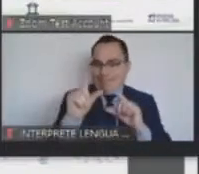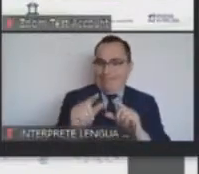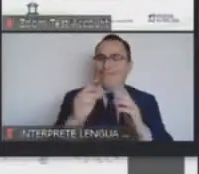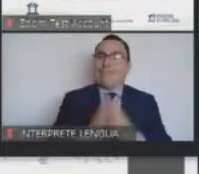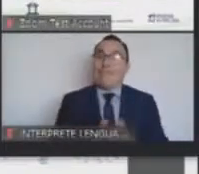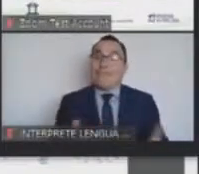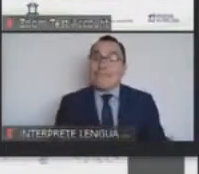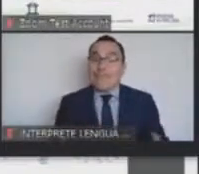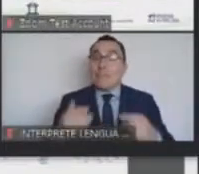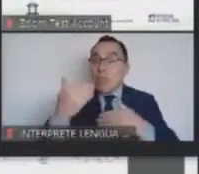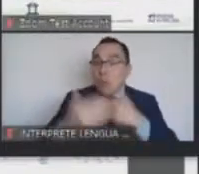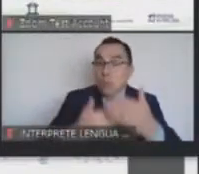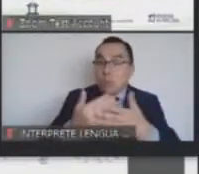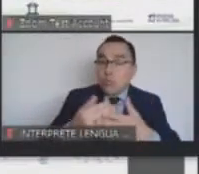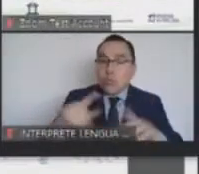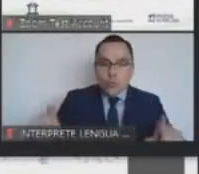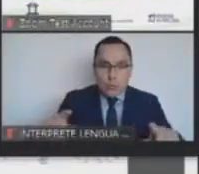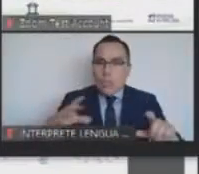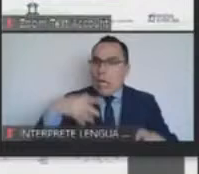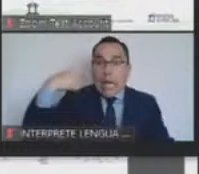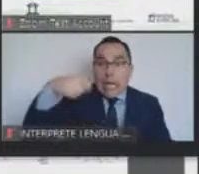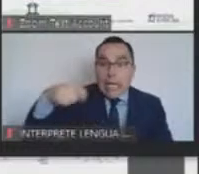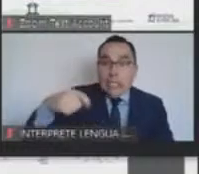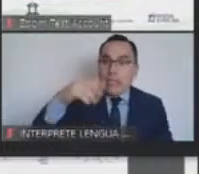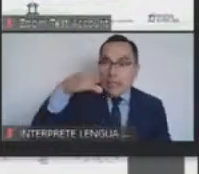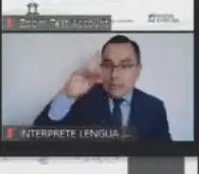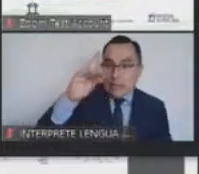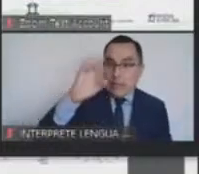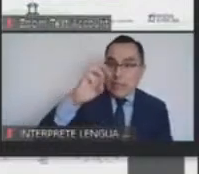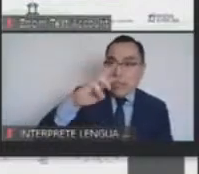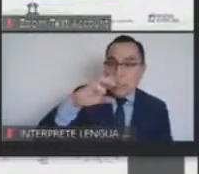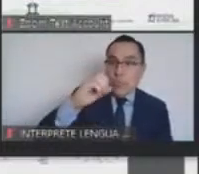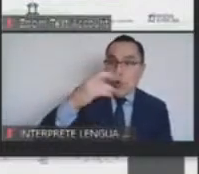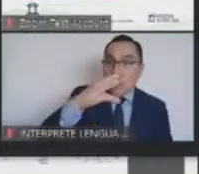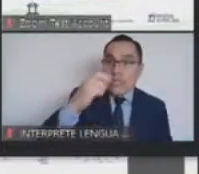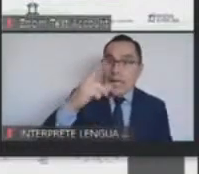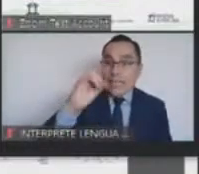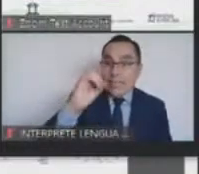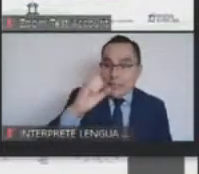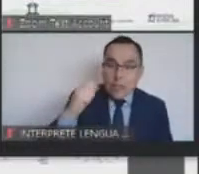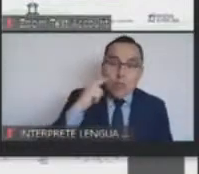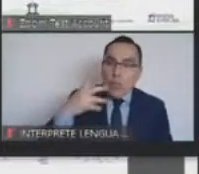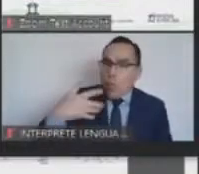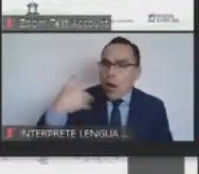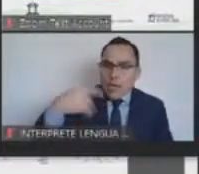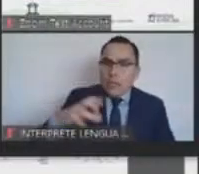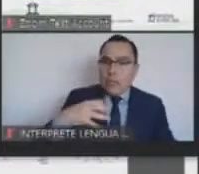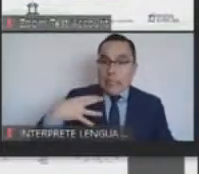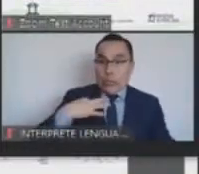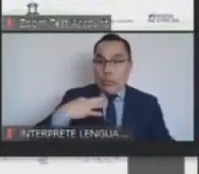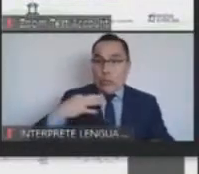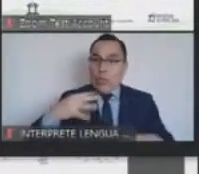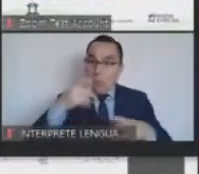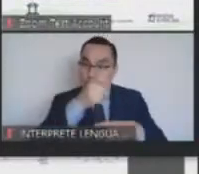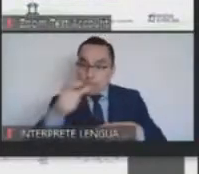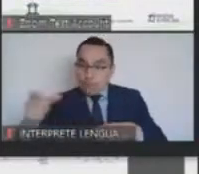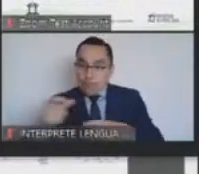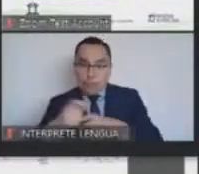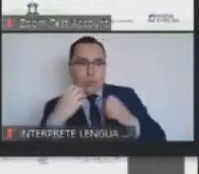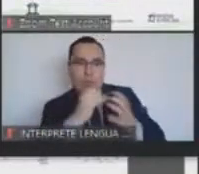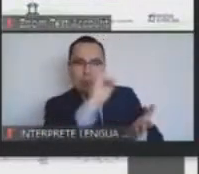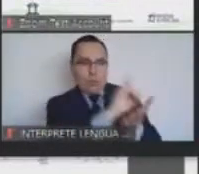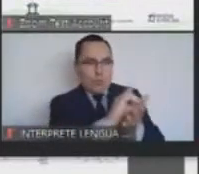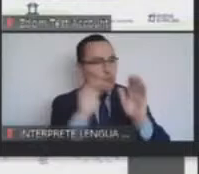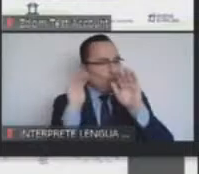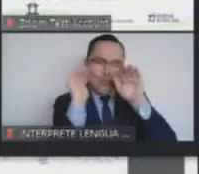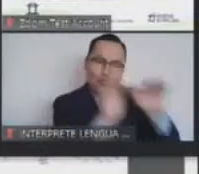de la democracia en un país, la transparencia también juega un rol importante. Contribuye a que la ciudadanía confíe en sus autoridades e instituciones, un tema que